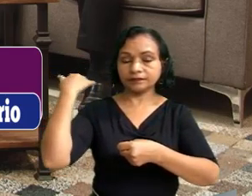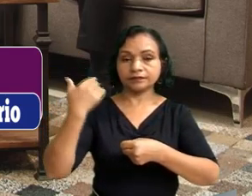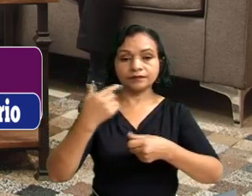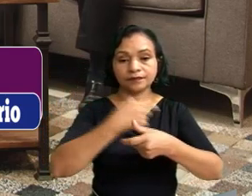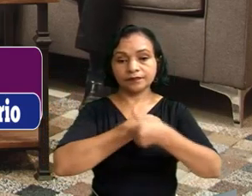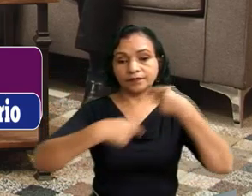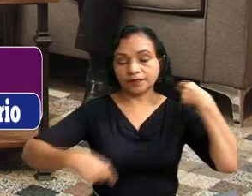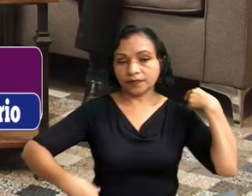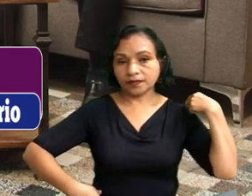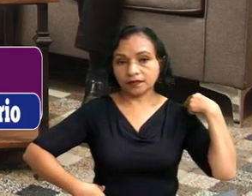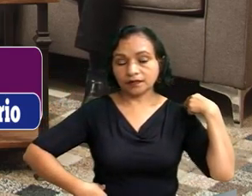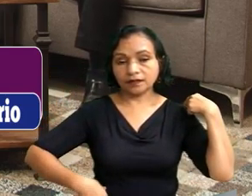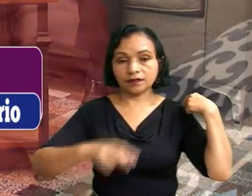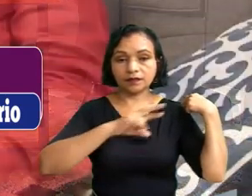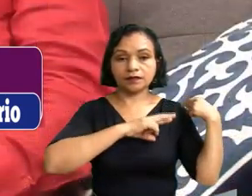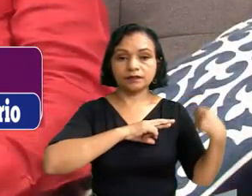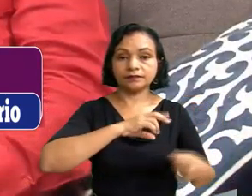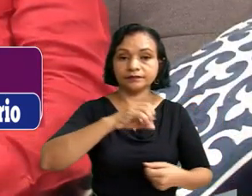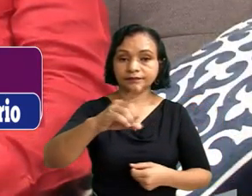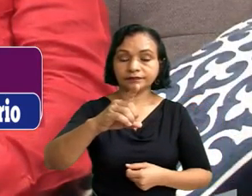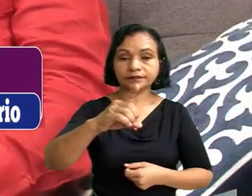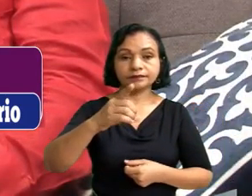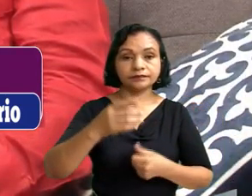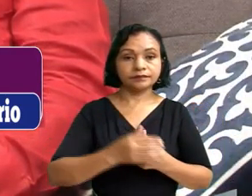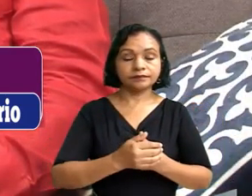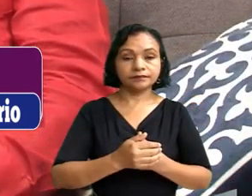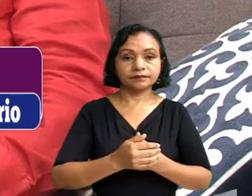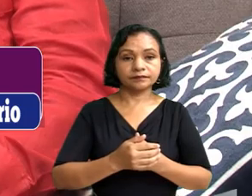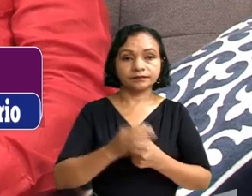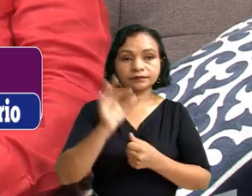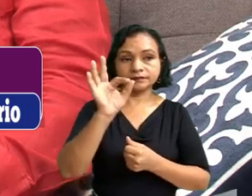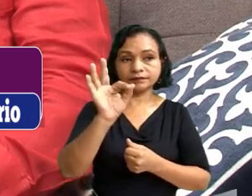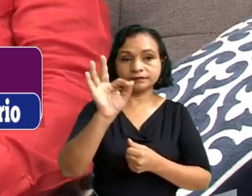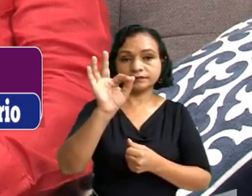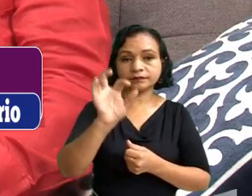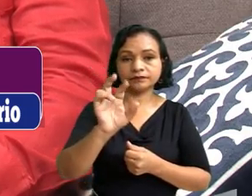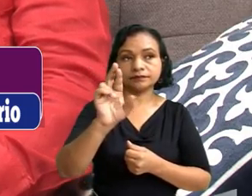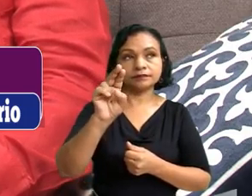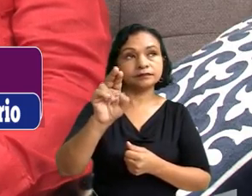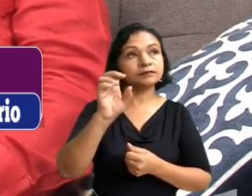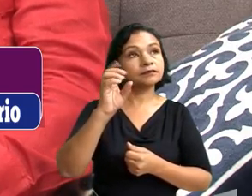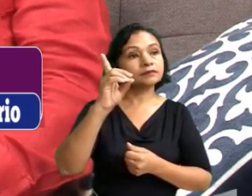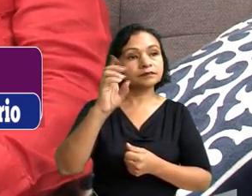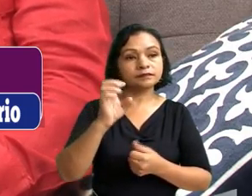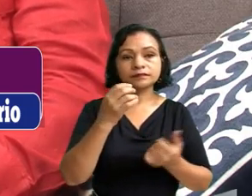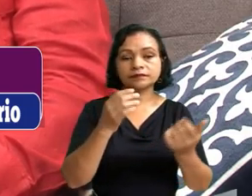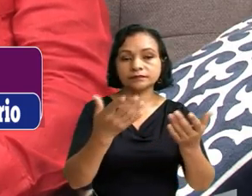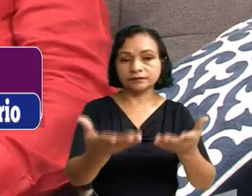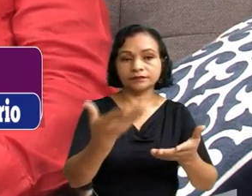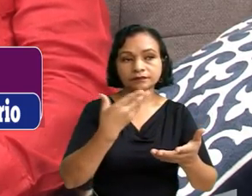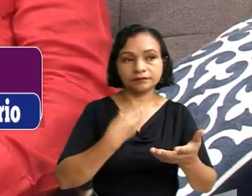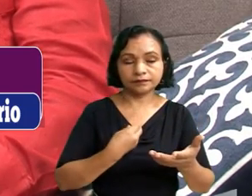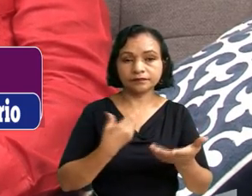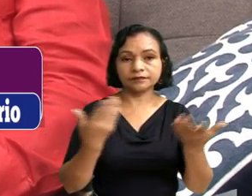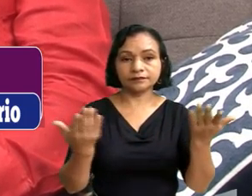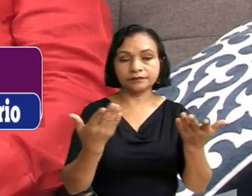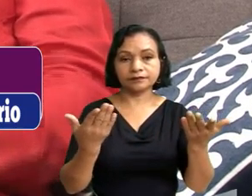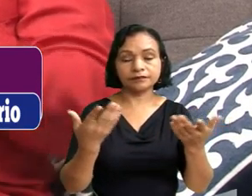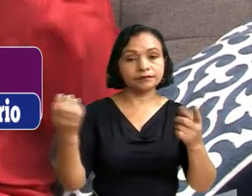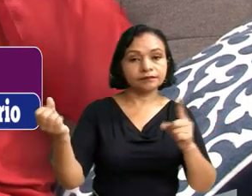presidente de república dominicana leonel fernández me decía que le